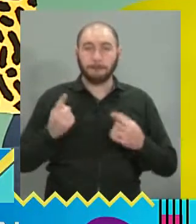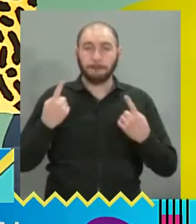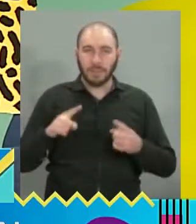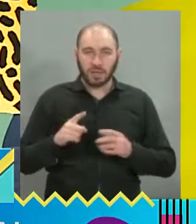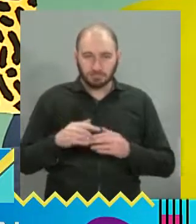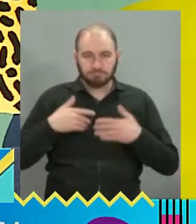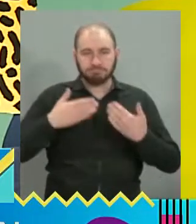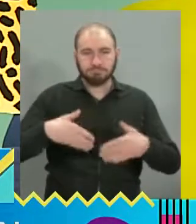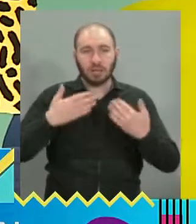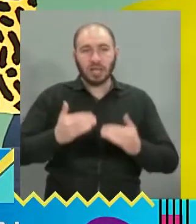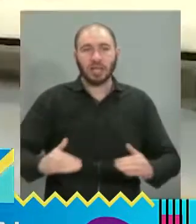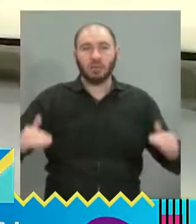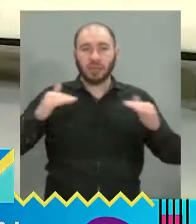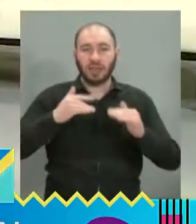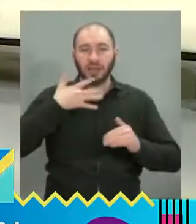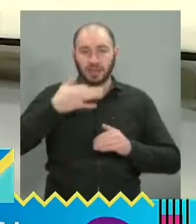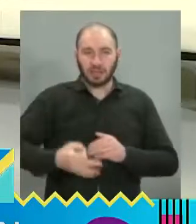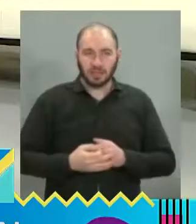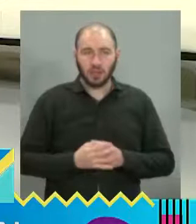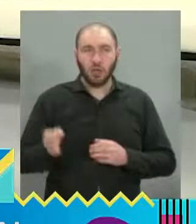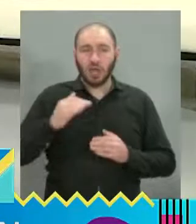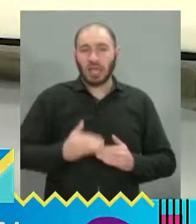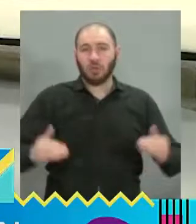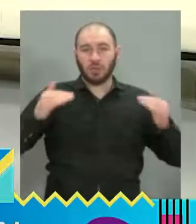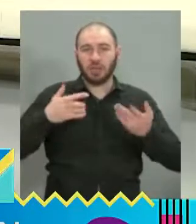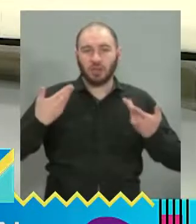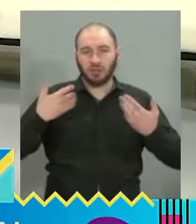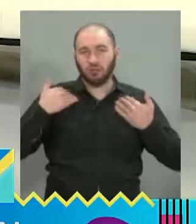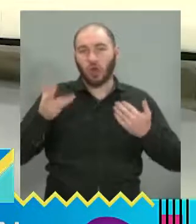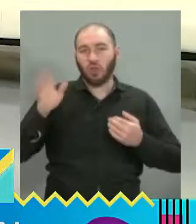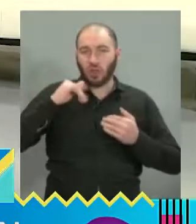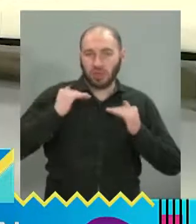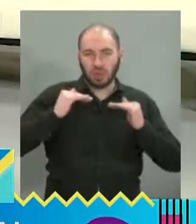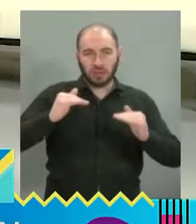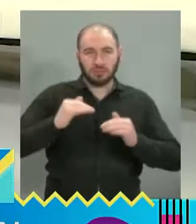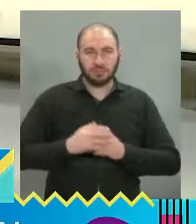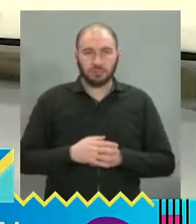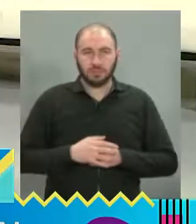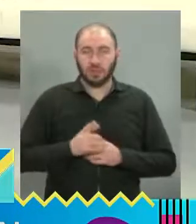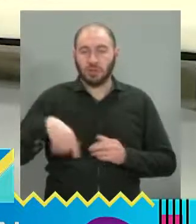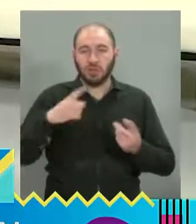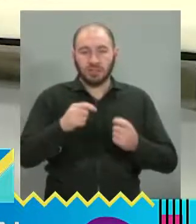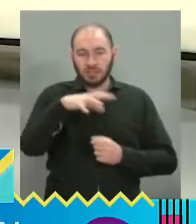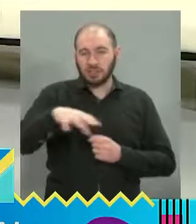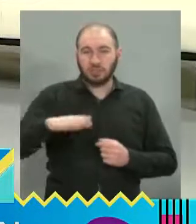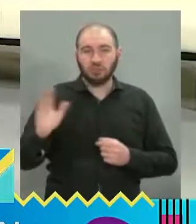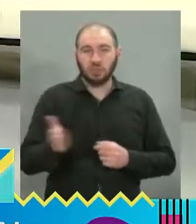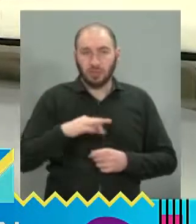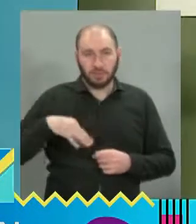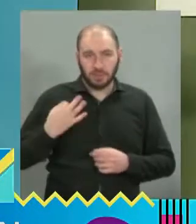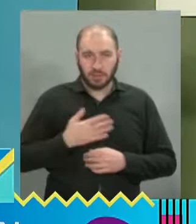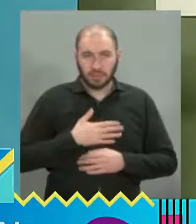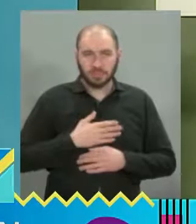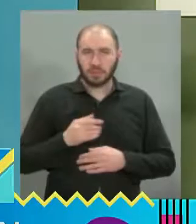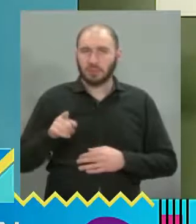vamos camino a la igualdad real o la igualdad cotidiana, la que necesitamos en todo ámbito de nuestra vida.